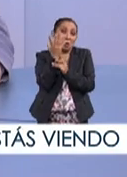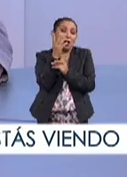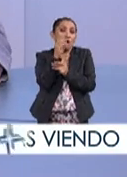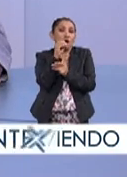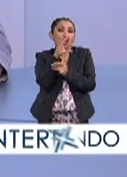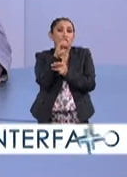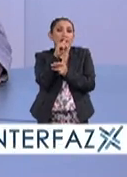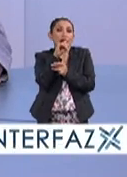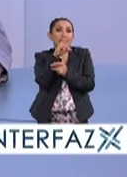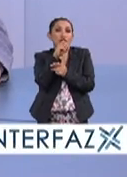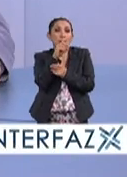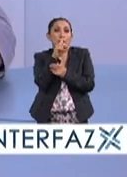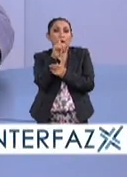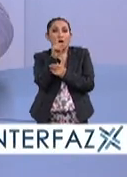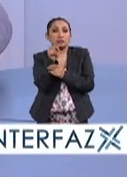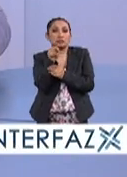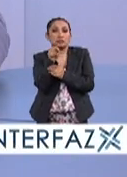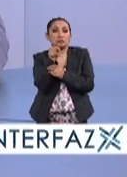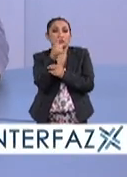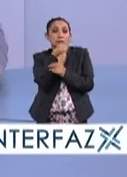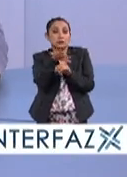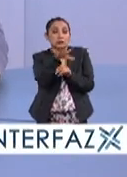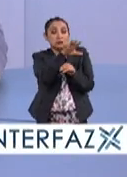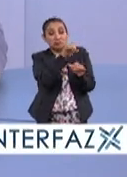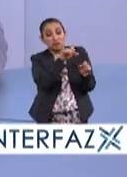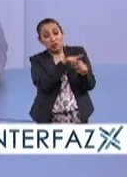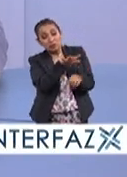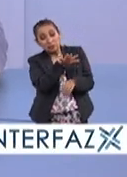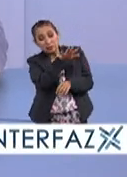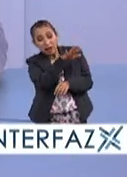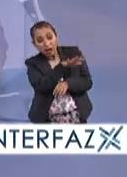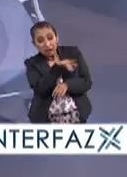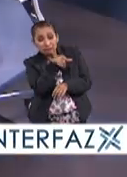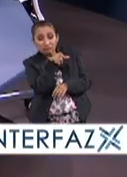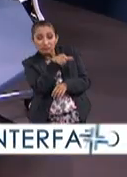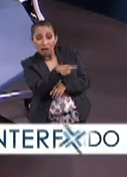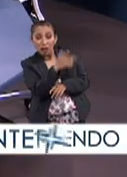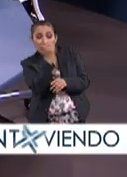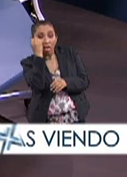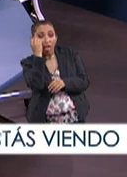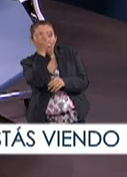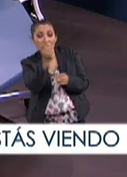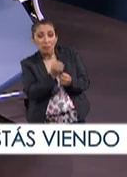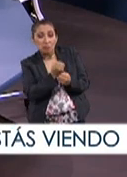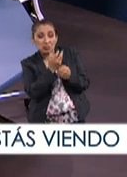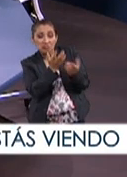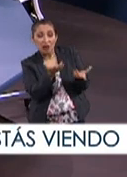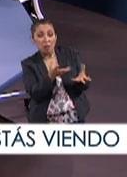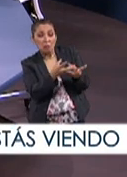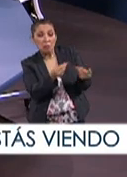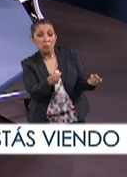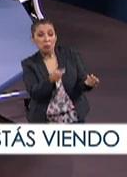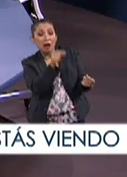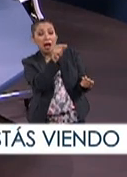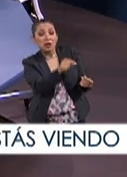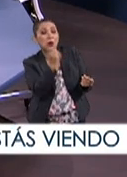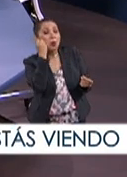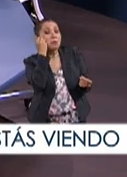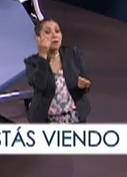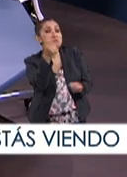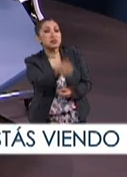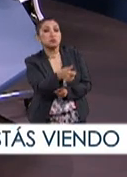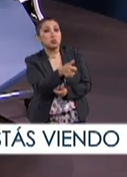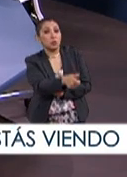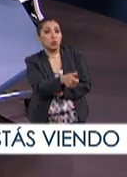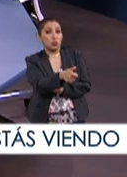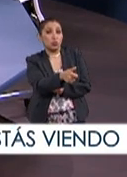Paz, que una sociedad que se olvida de la poesía se está olvidando de